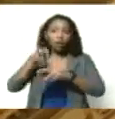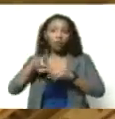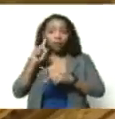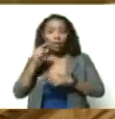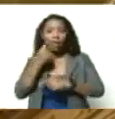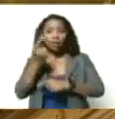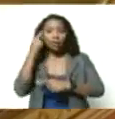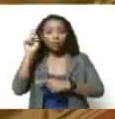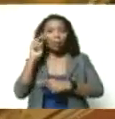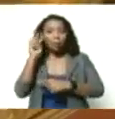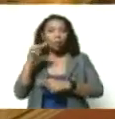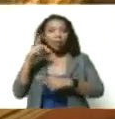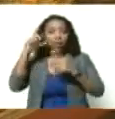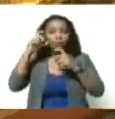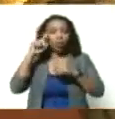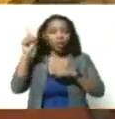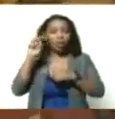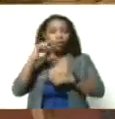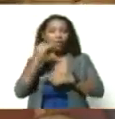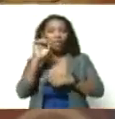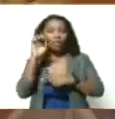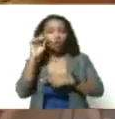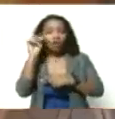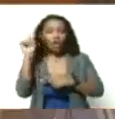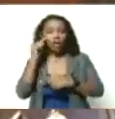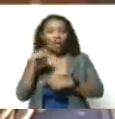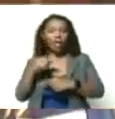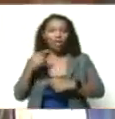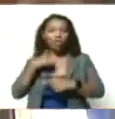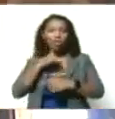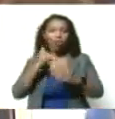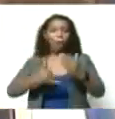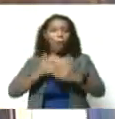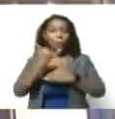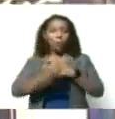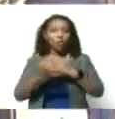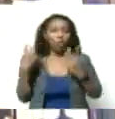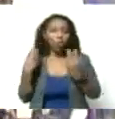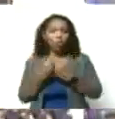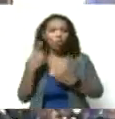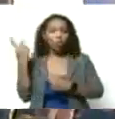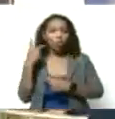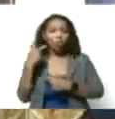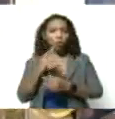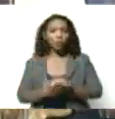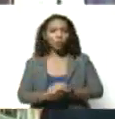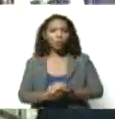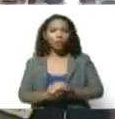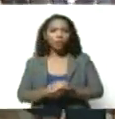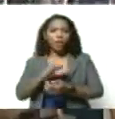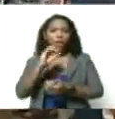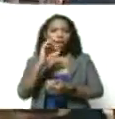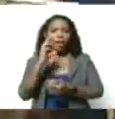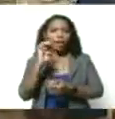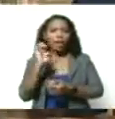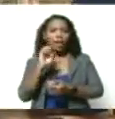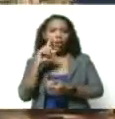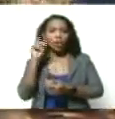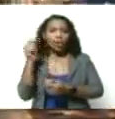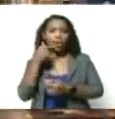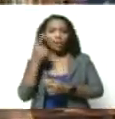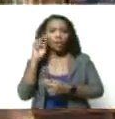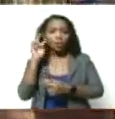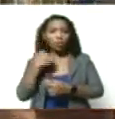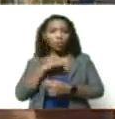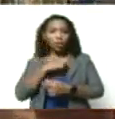estar diciendo, vemos esa foto de Victoria. De hecho, teníamos un proyecto, Carreño, que teníamos previsto, era